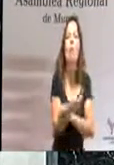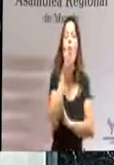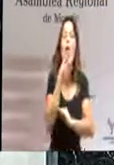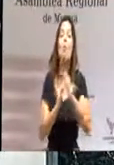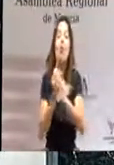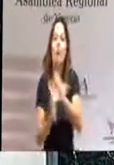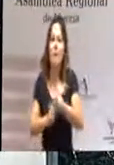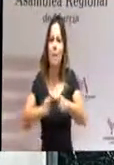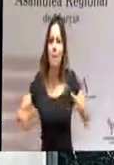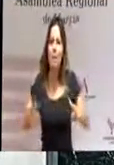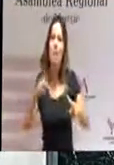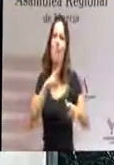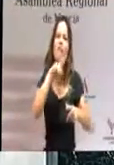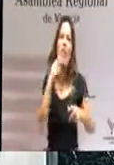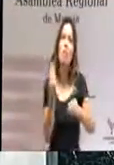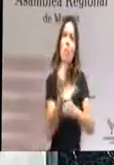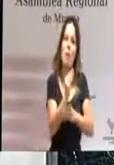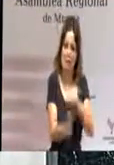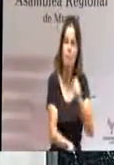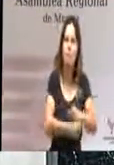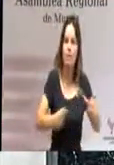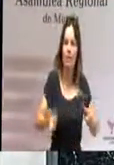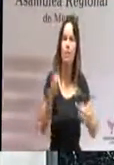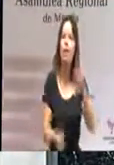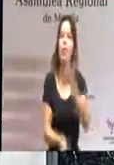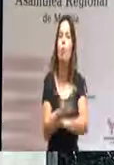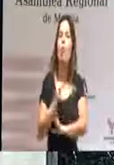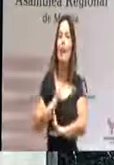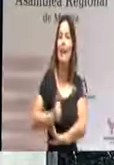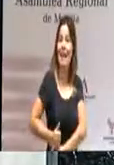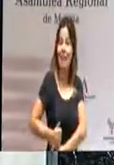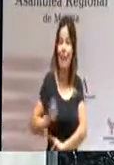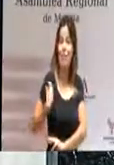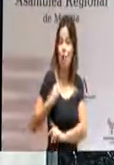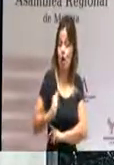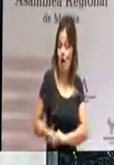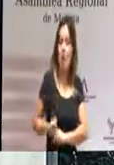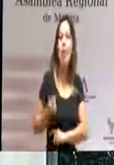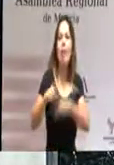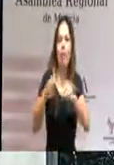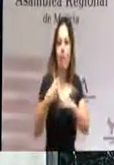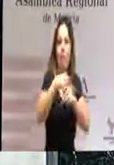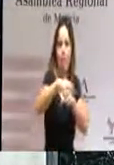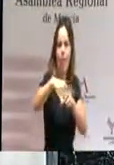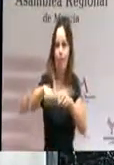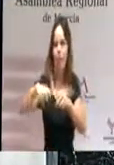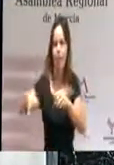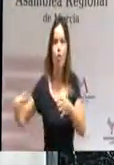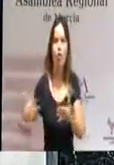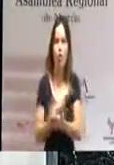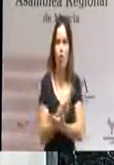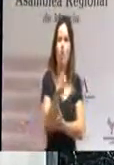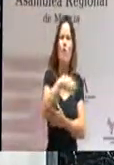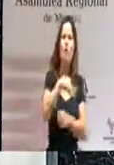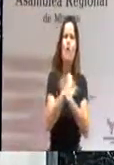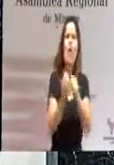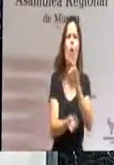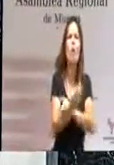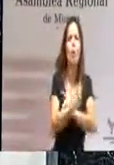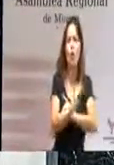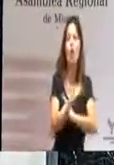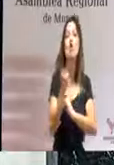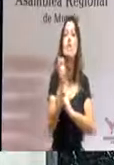y aumente el valor añadido, que cree riqueza y que ésta se distribuya. Lo que hacen ustedes no es crear empleo, es